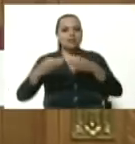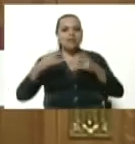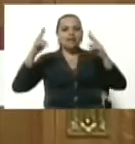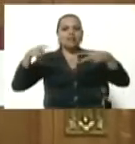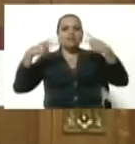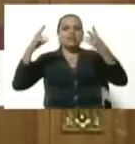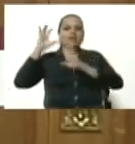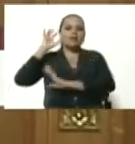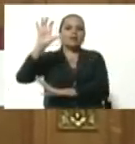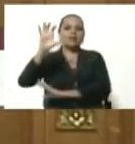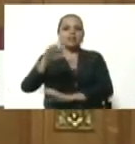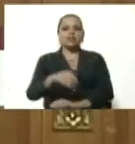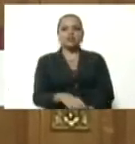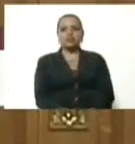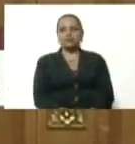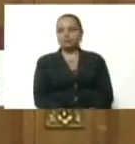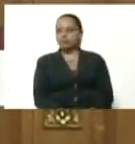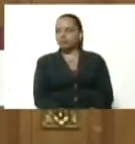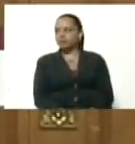la patria!